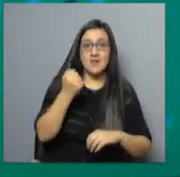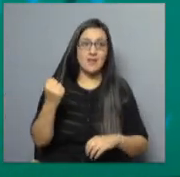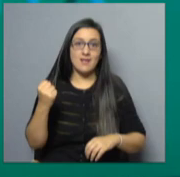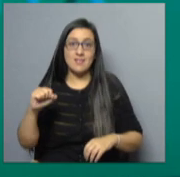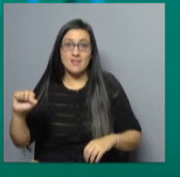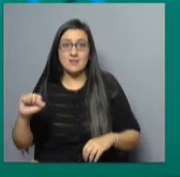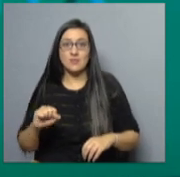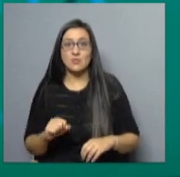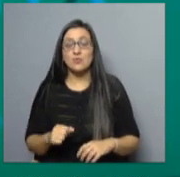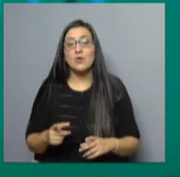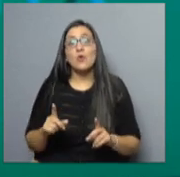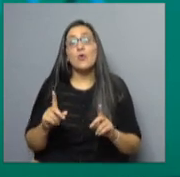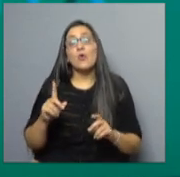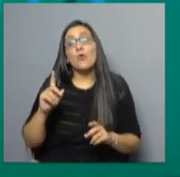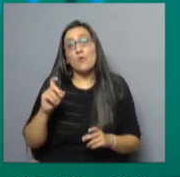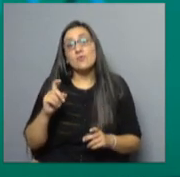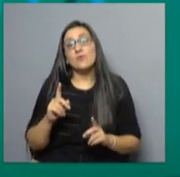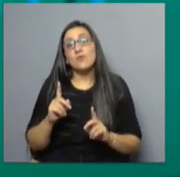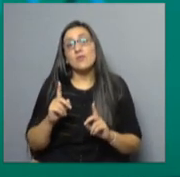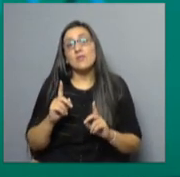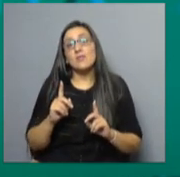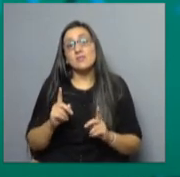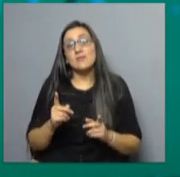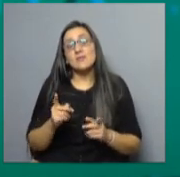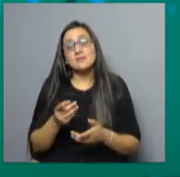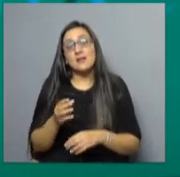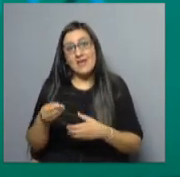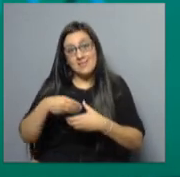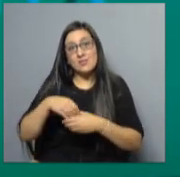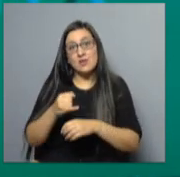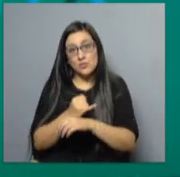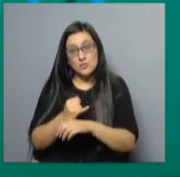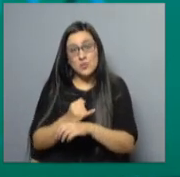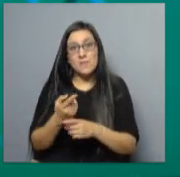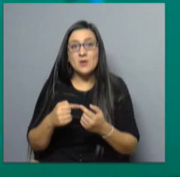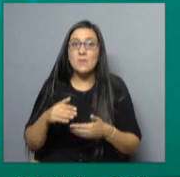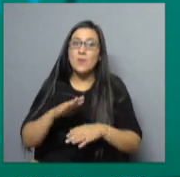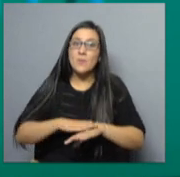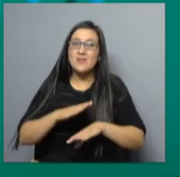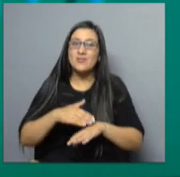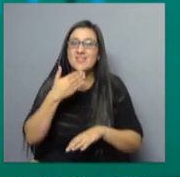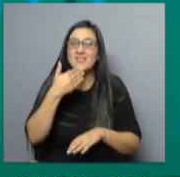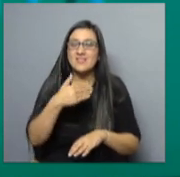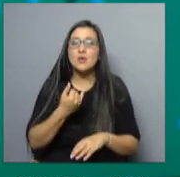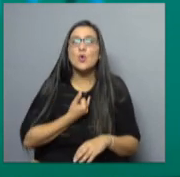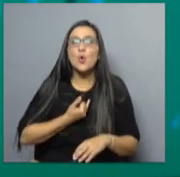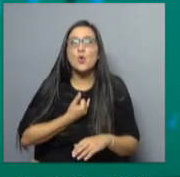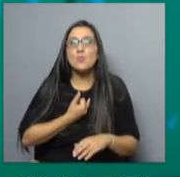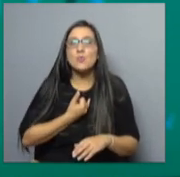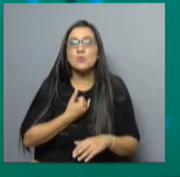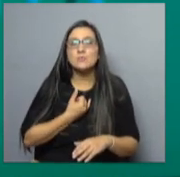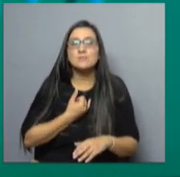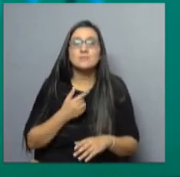que por supuesto deben estarlo del punto de vista del diseño institucional pero pero a la hora de entender la dinámica de los fenómenos no la